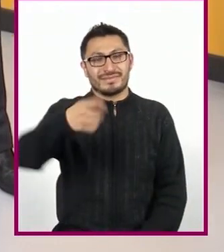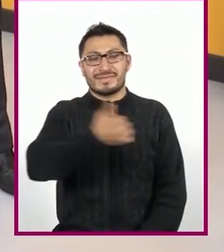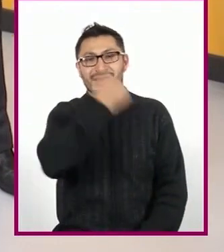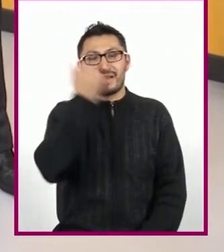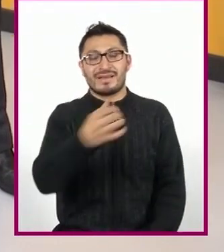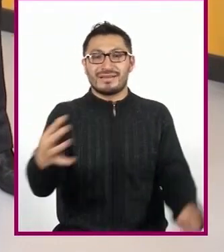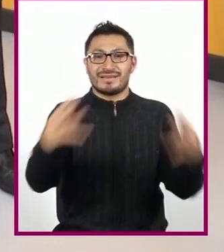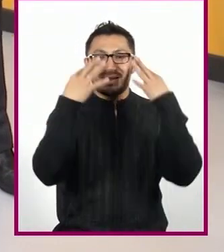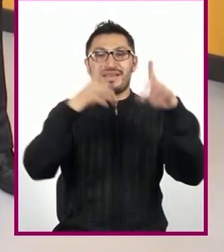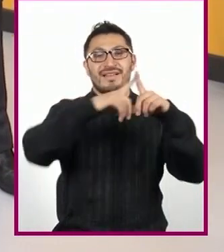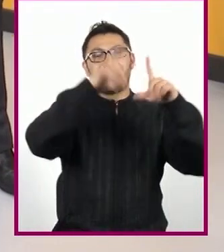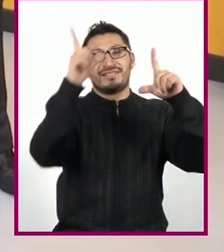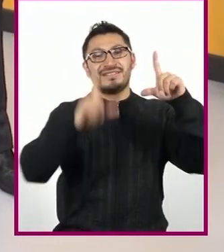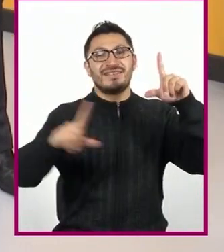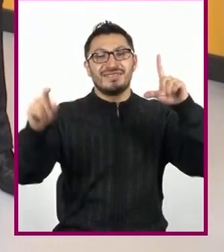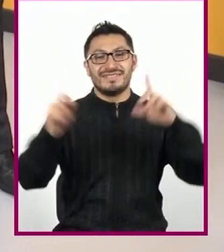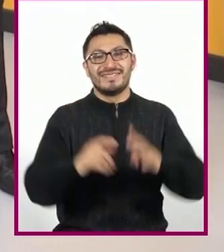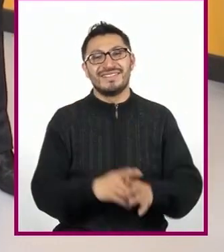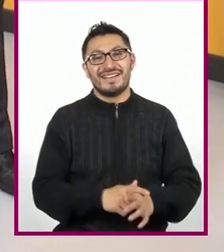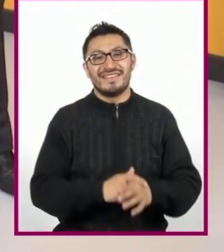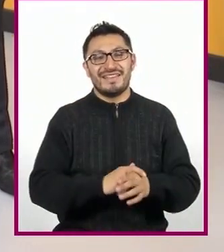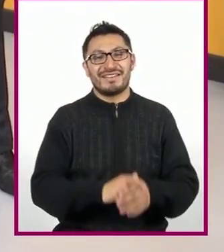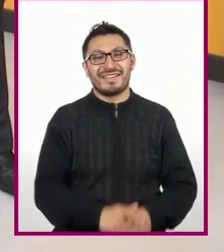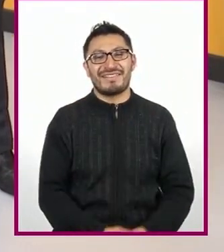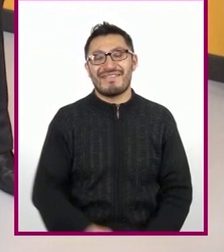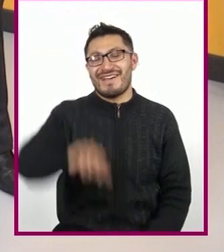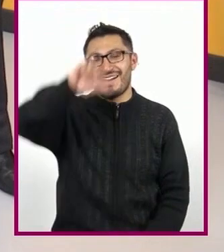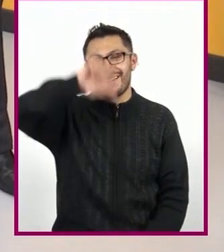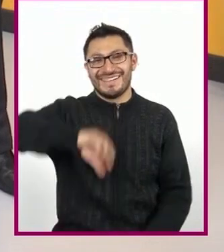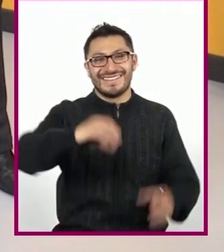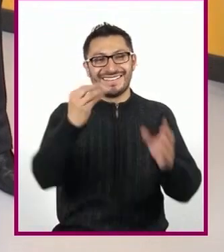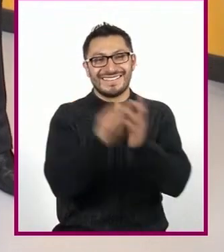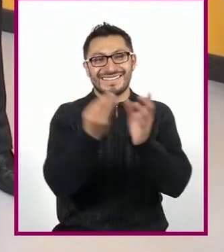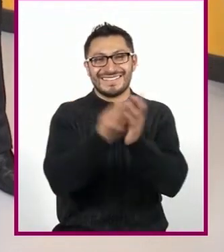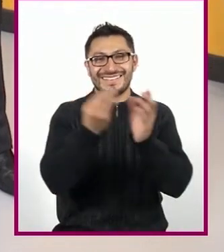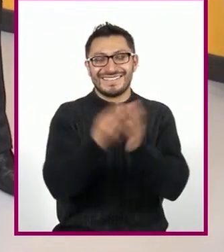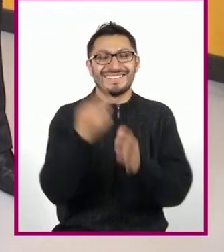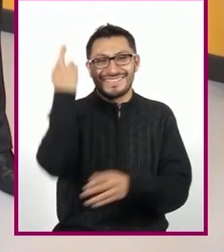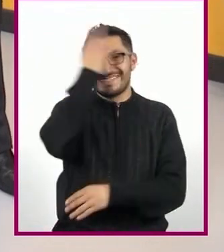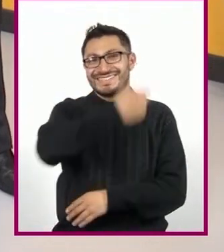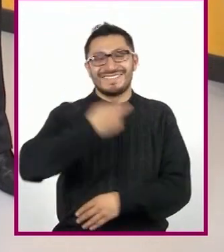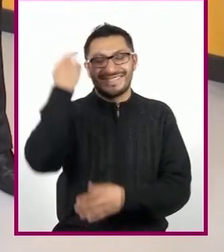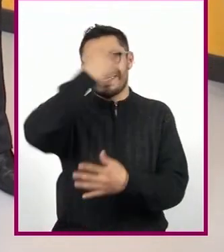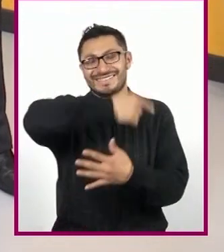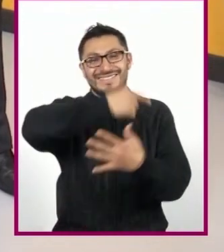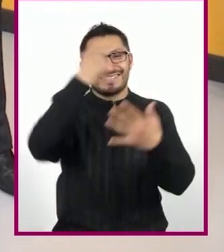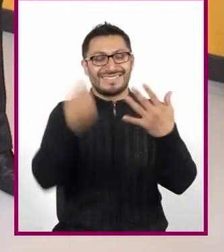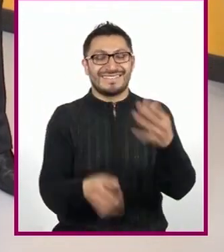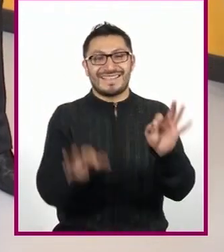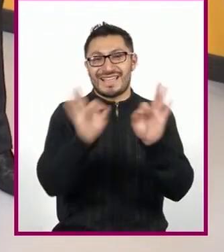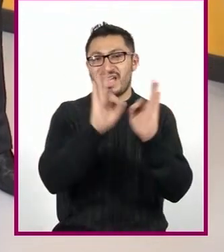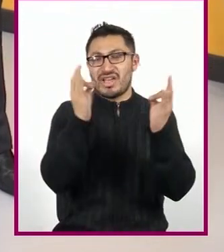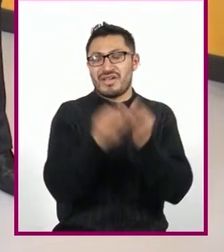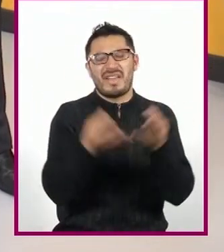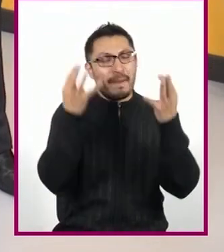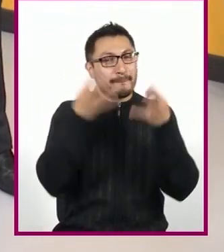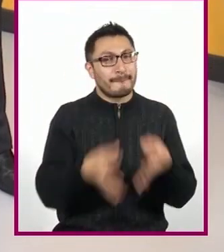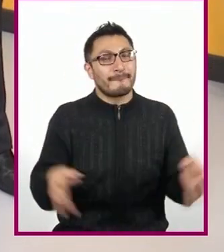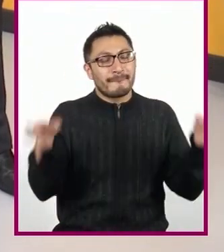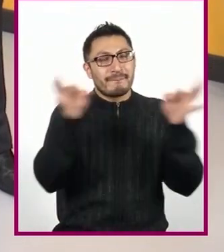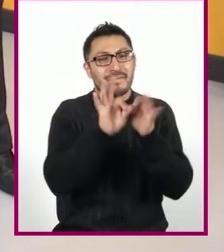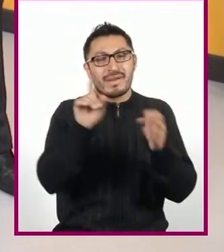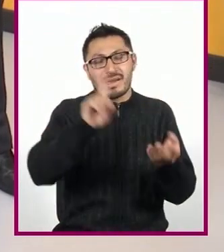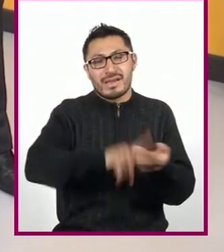en todo el país. En esta sesión revisaremos varios aspectos de una de las figuras más importantes de la